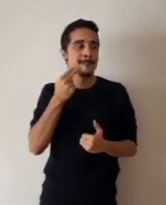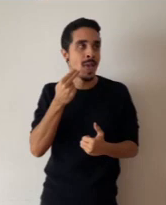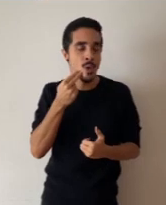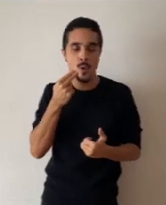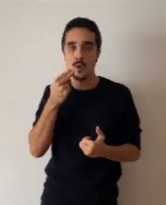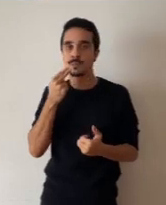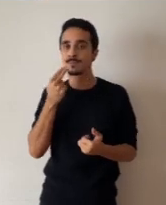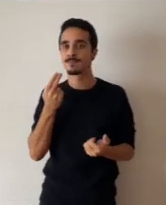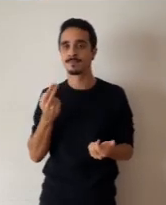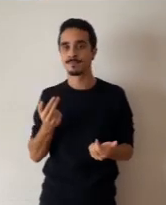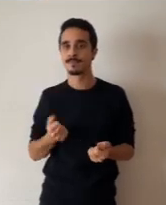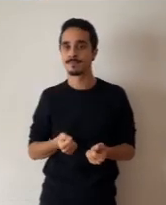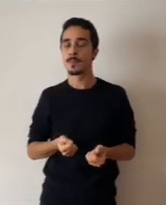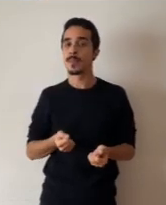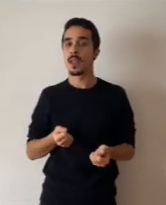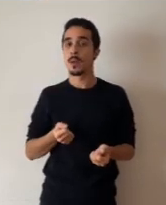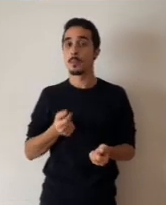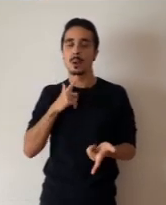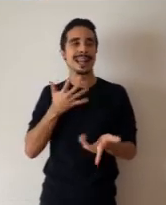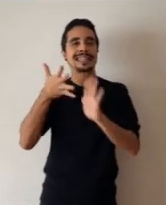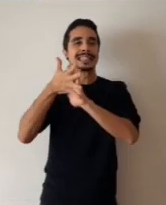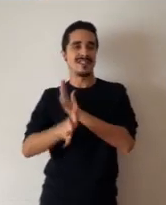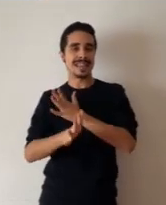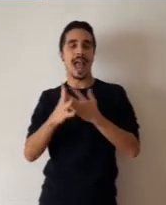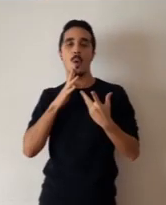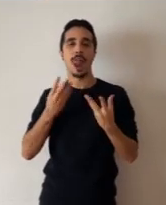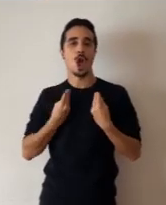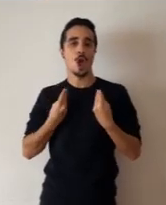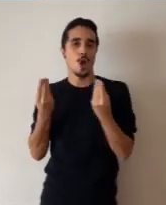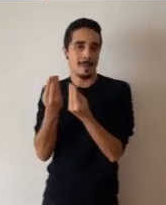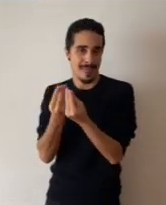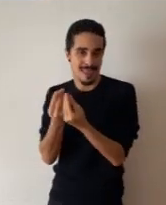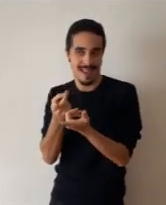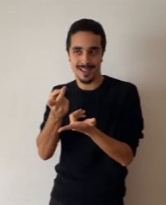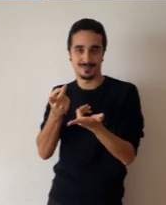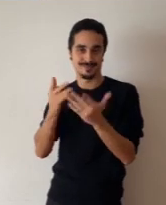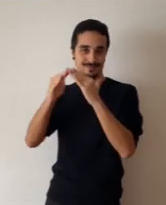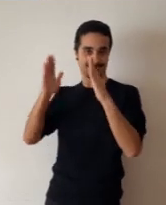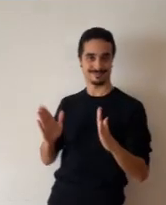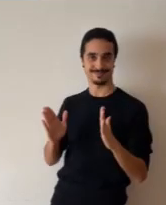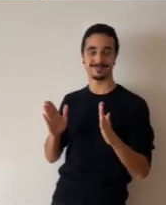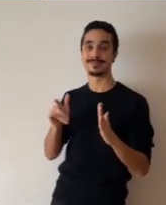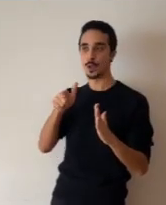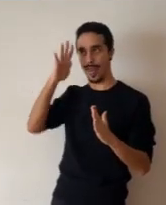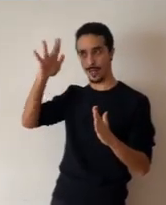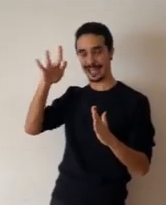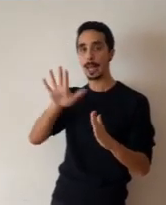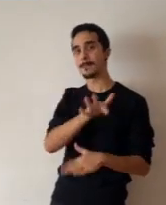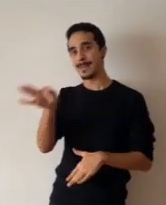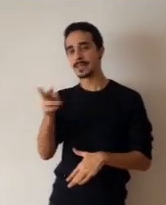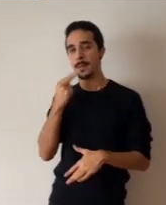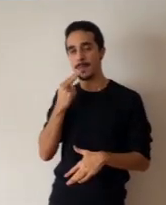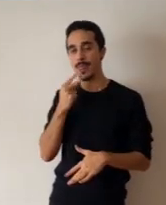porque tienen miedo, bueno, pues por lo que significa la convivencia en sí misma con un